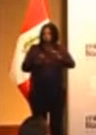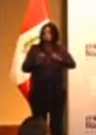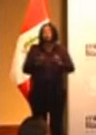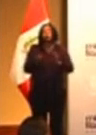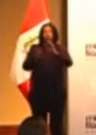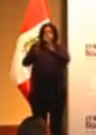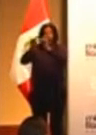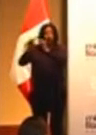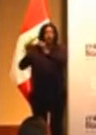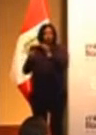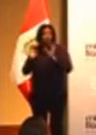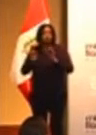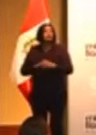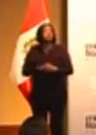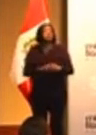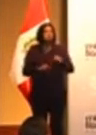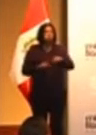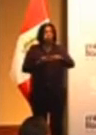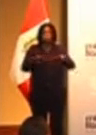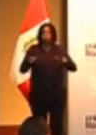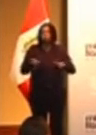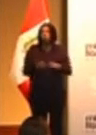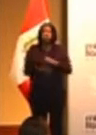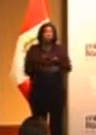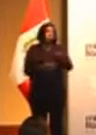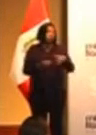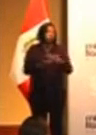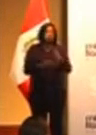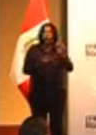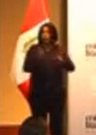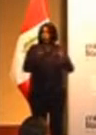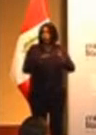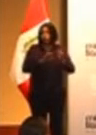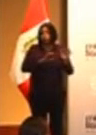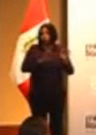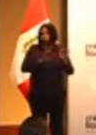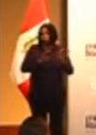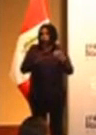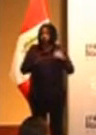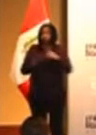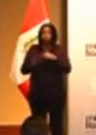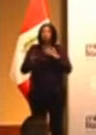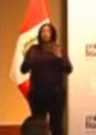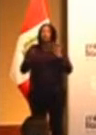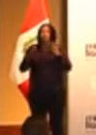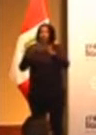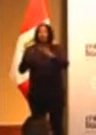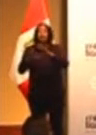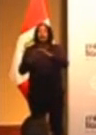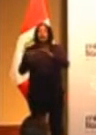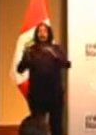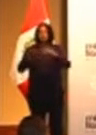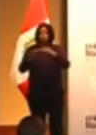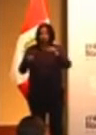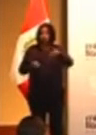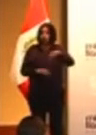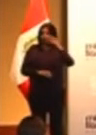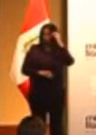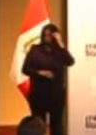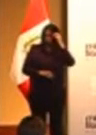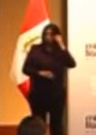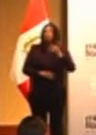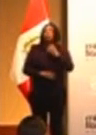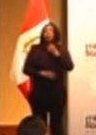aportes y es un lugar donde todas las personas que estamos vinculados con la historia de Miraflores nos